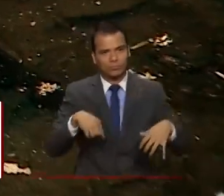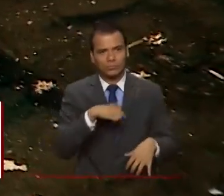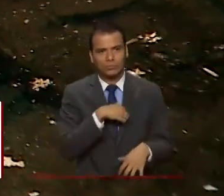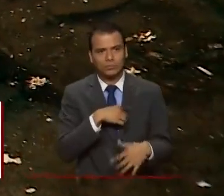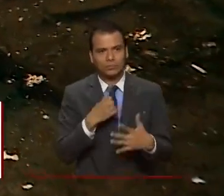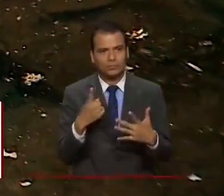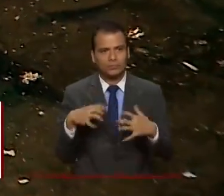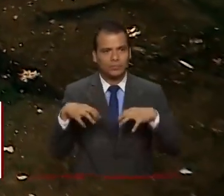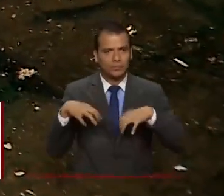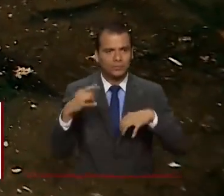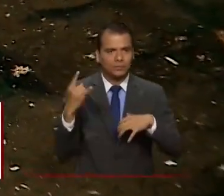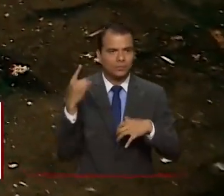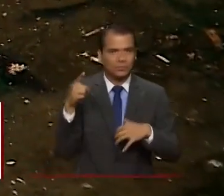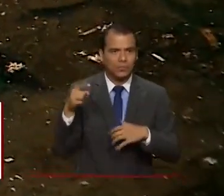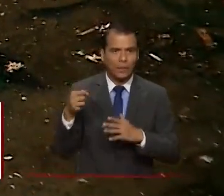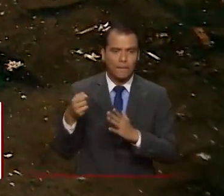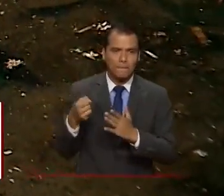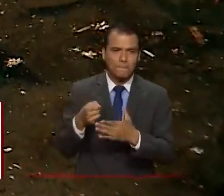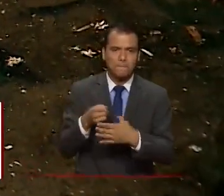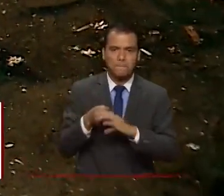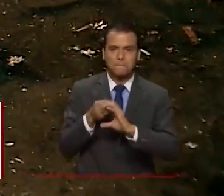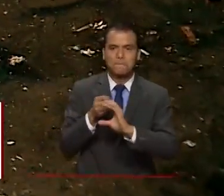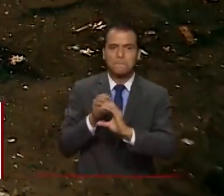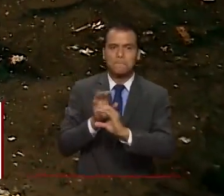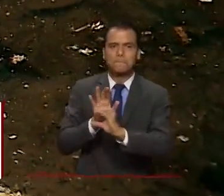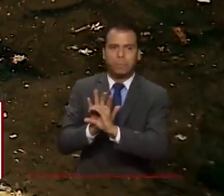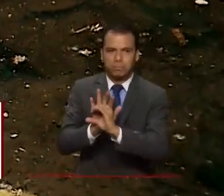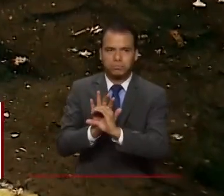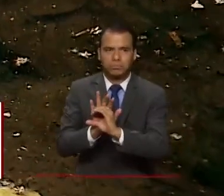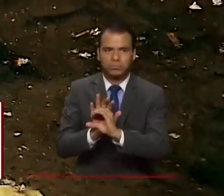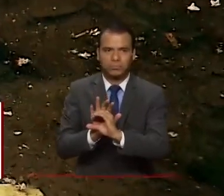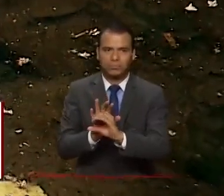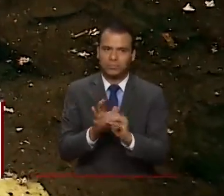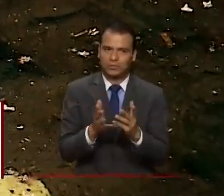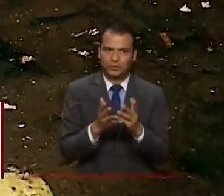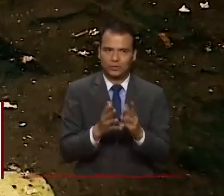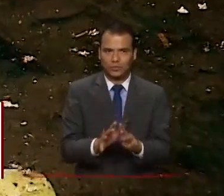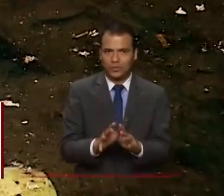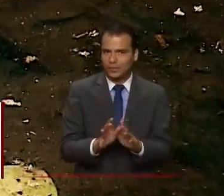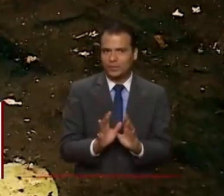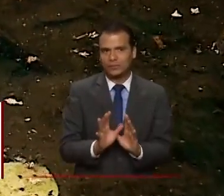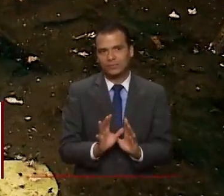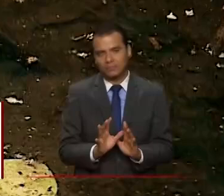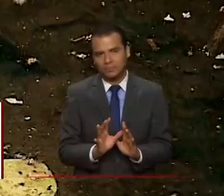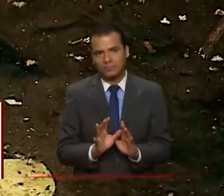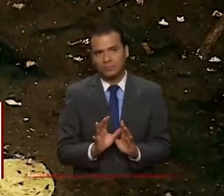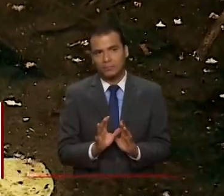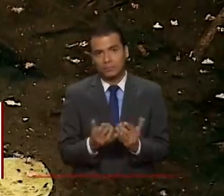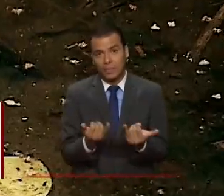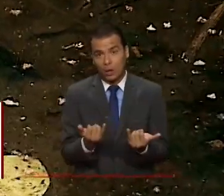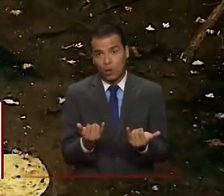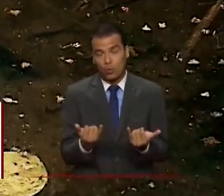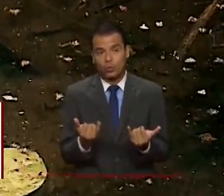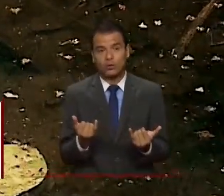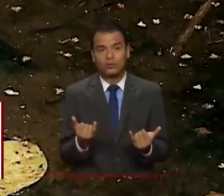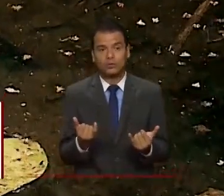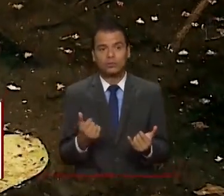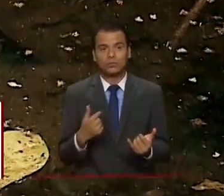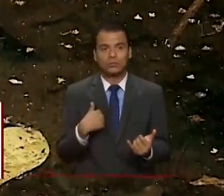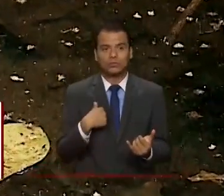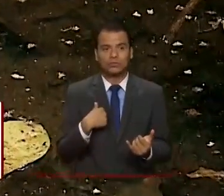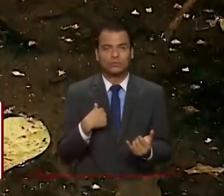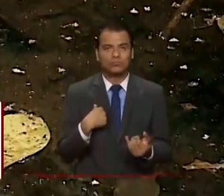a mirar de que no se nos tape acá, porque ya nos ha pasado en veces anteriores. En este momento, digamos, yo